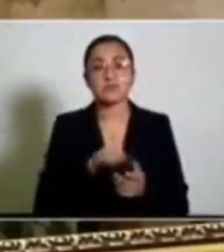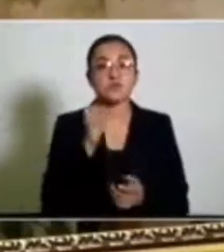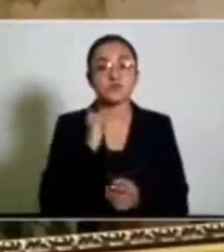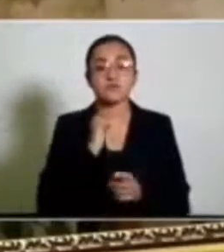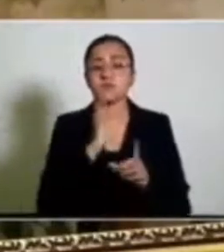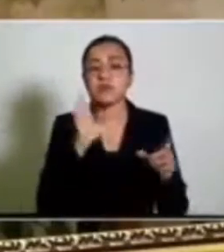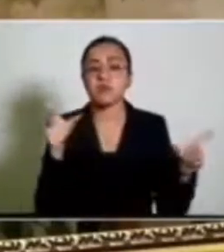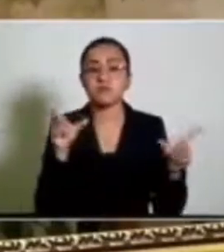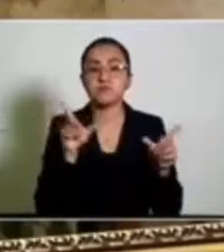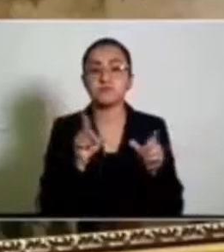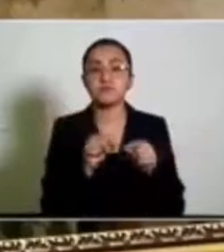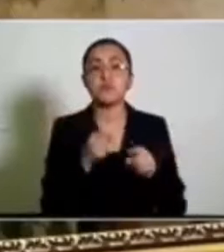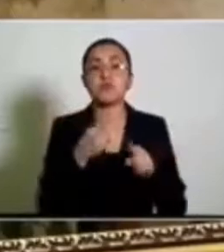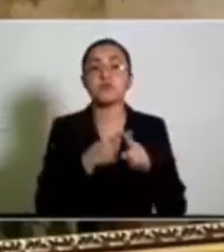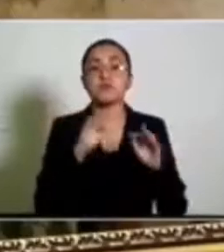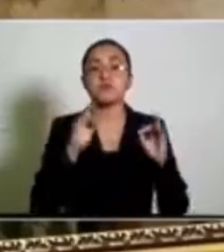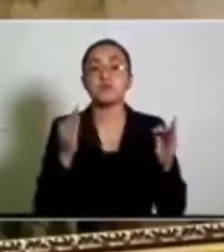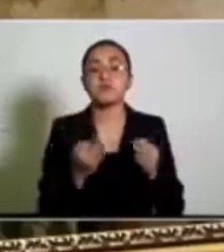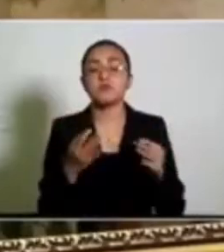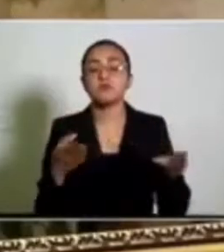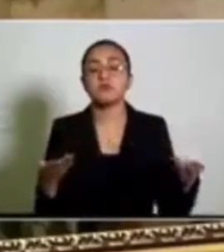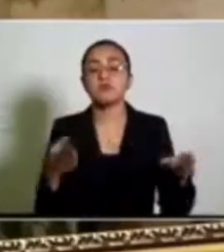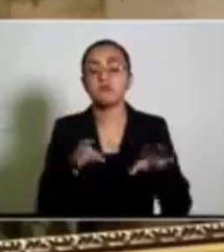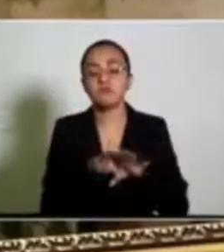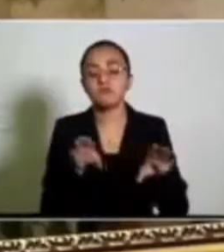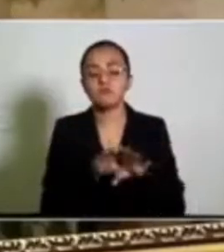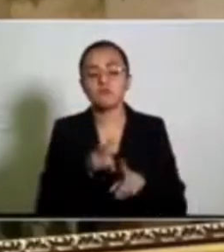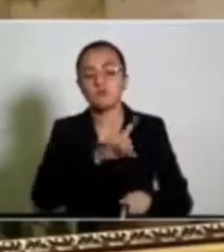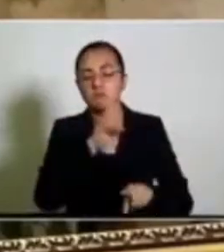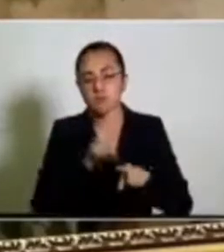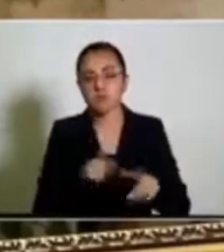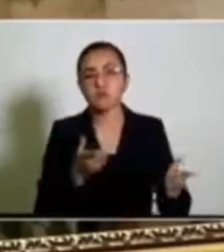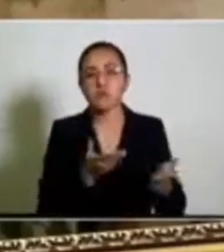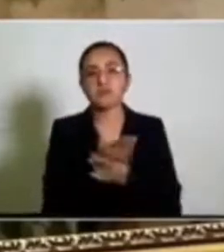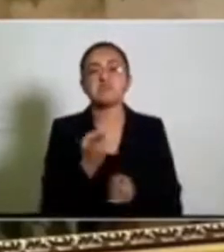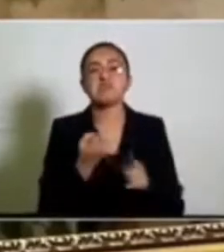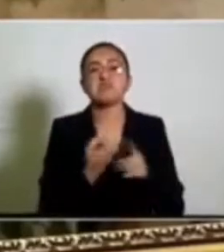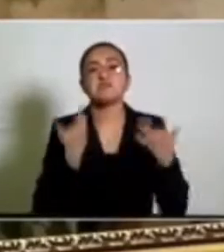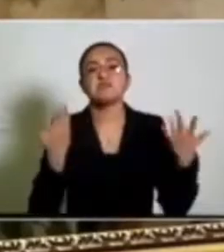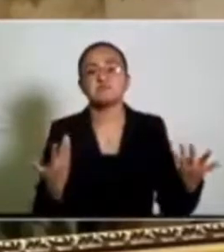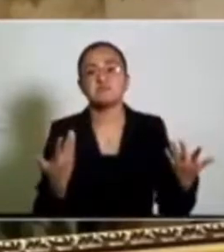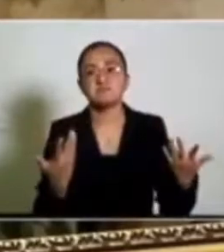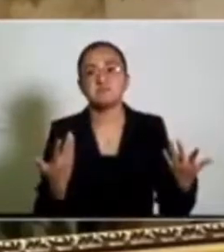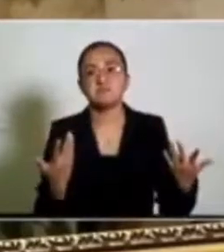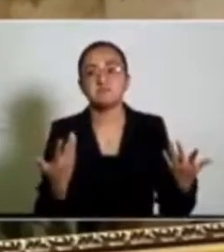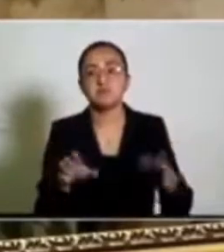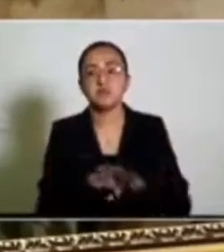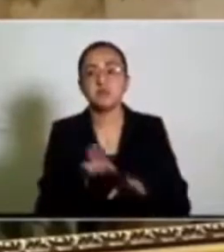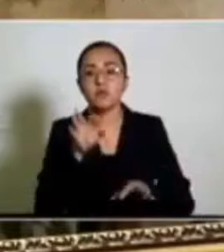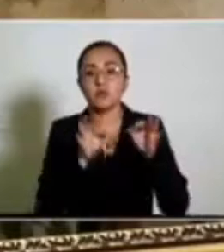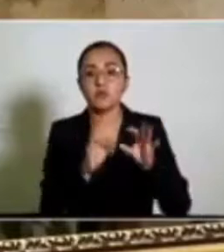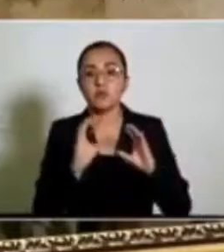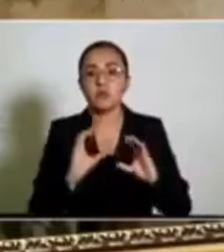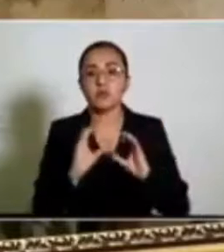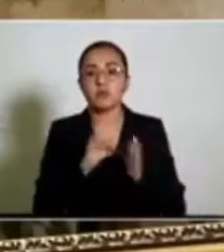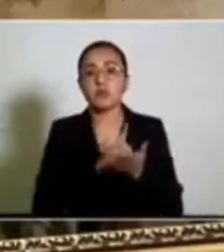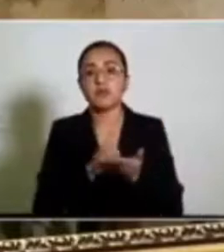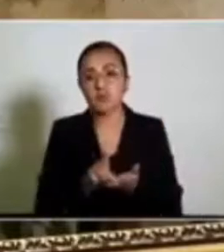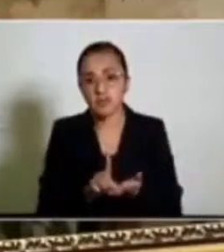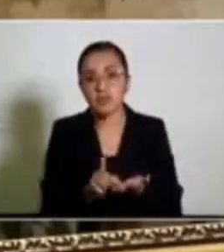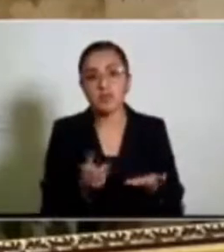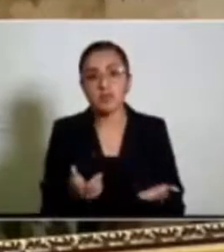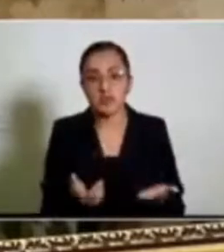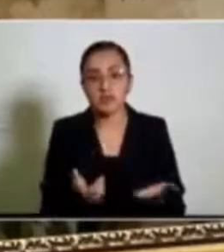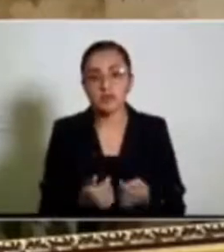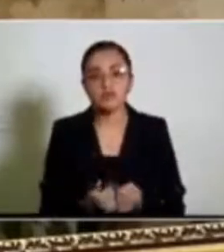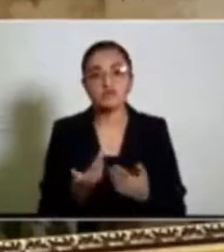concluido y la forma de revocarlo es a través de un juicio de protección de derechos o el